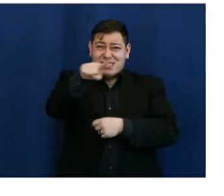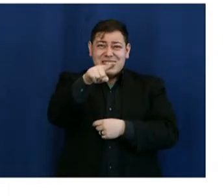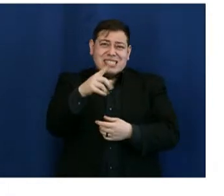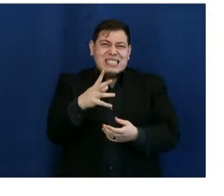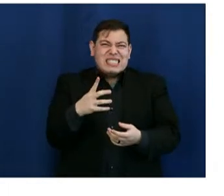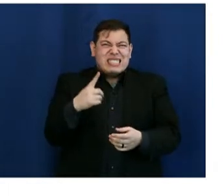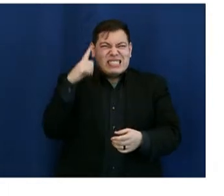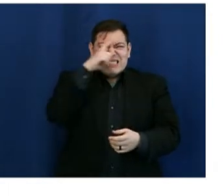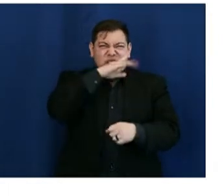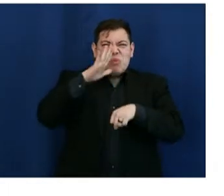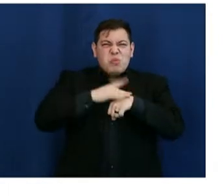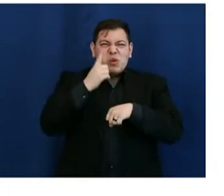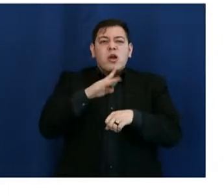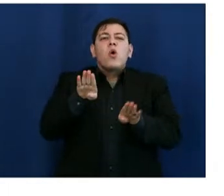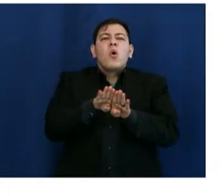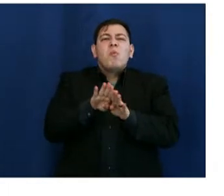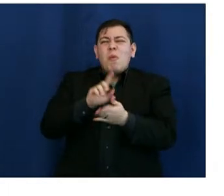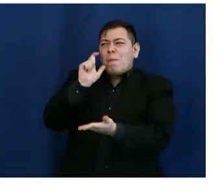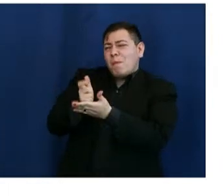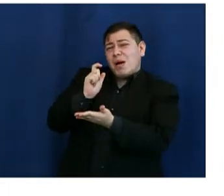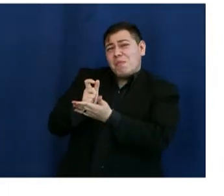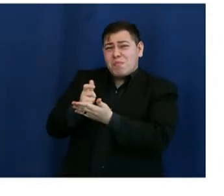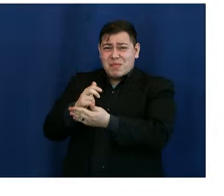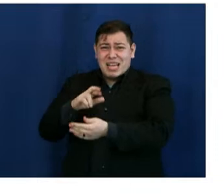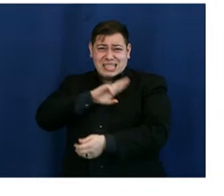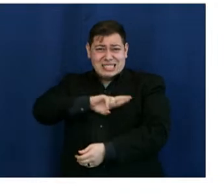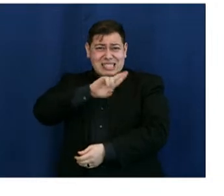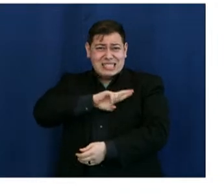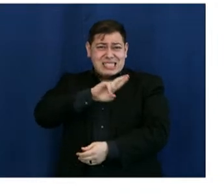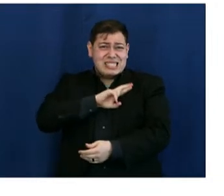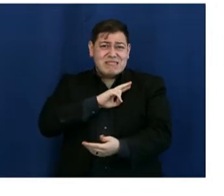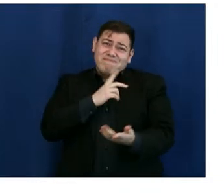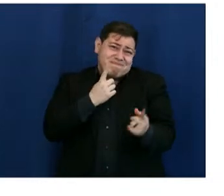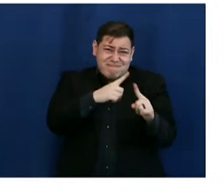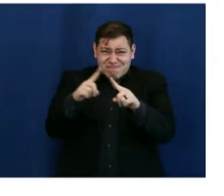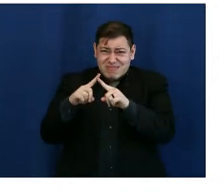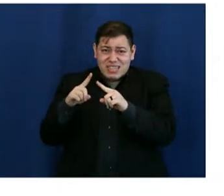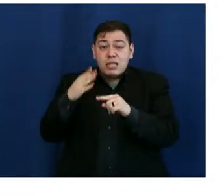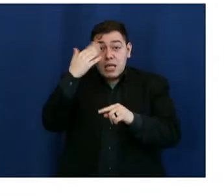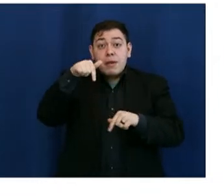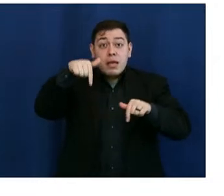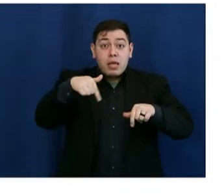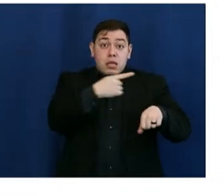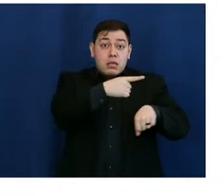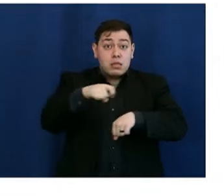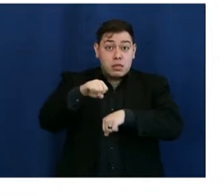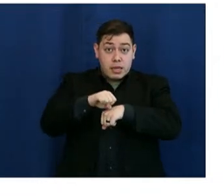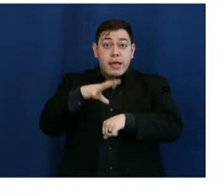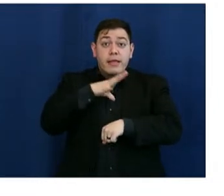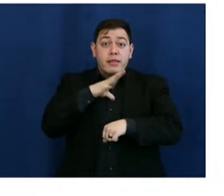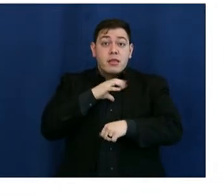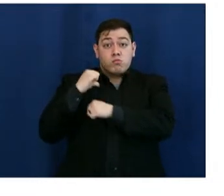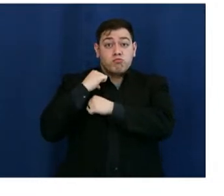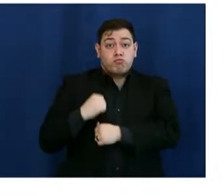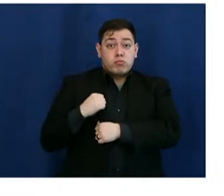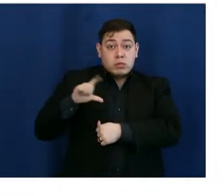dificultades para poder pagar sus rentas. Entonces, esta semana, los juntas de supervisores Votó para expandir el programa